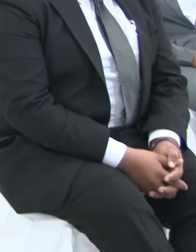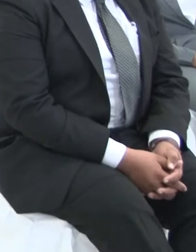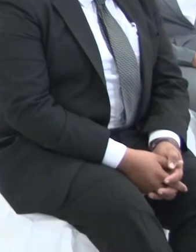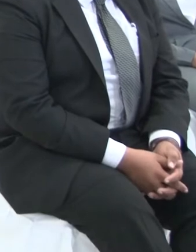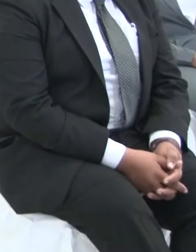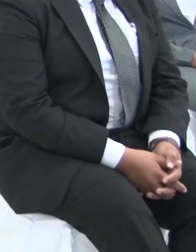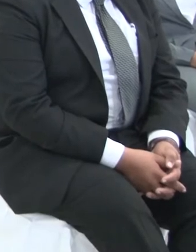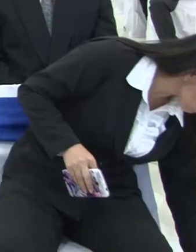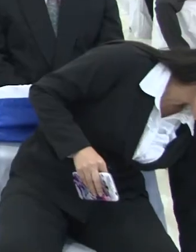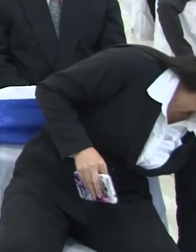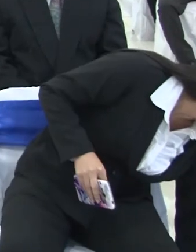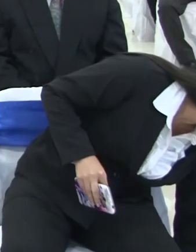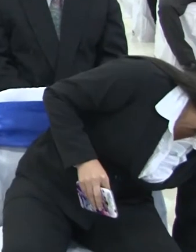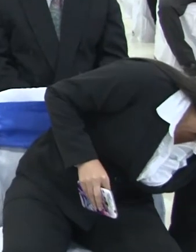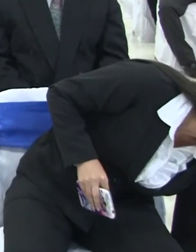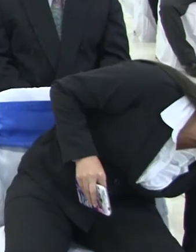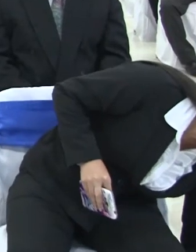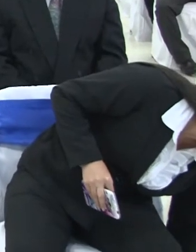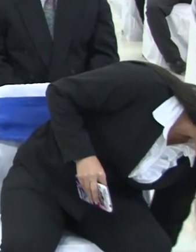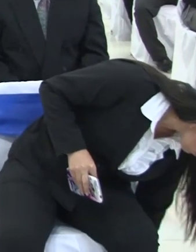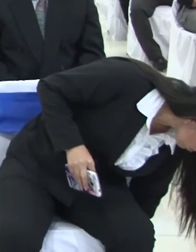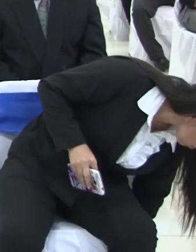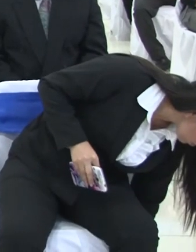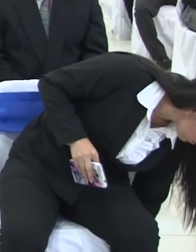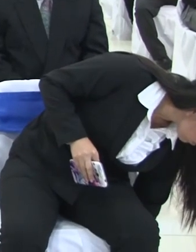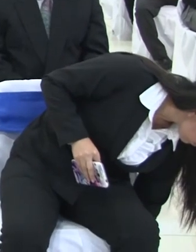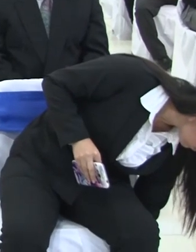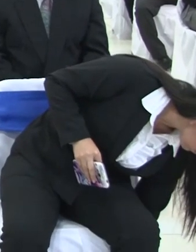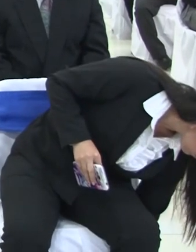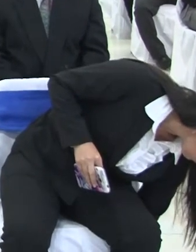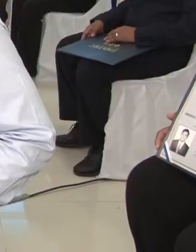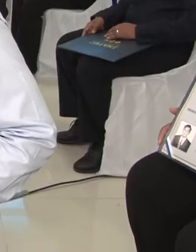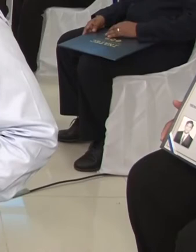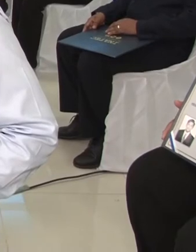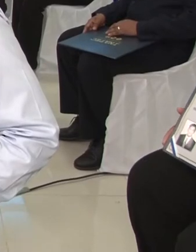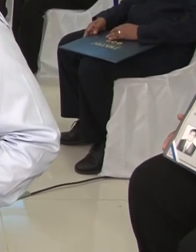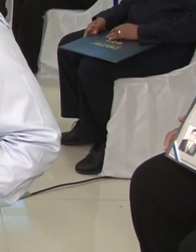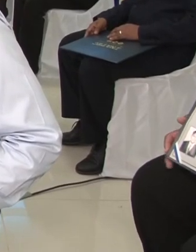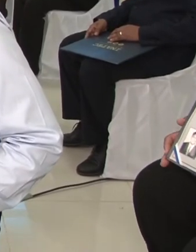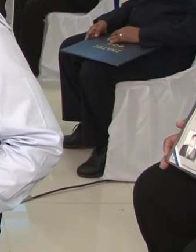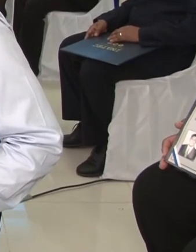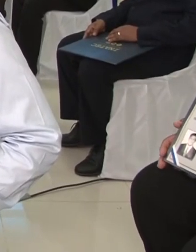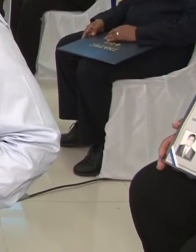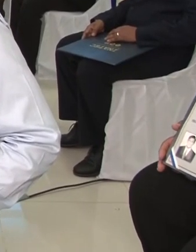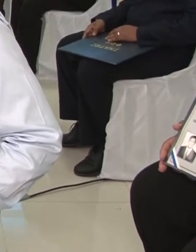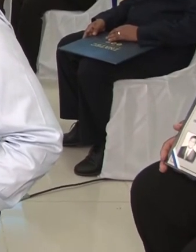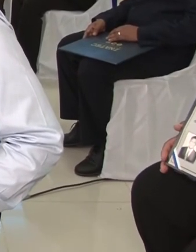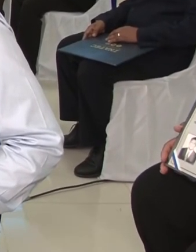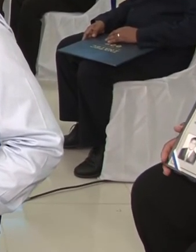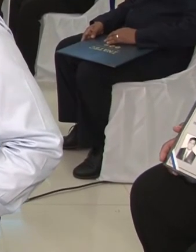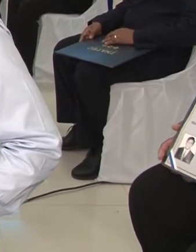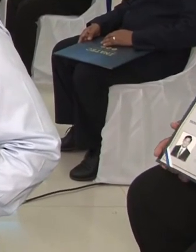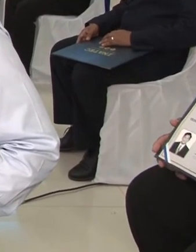desde el sistema educativo permitió que el INATEC diera acompañamiento a los estudiantes a través de plataformas digitales, el campus virtual y